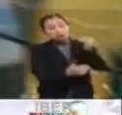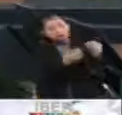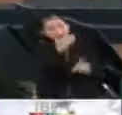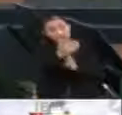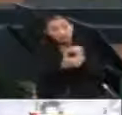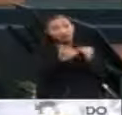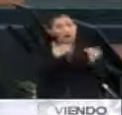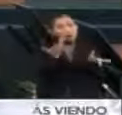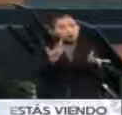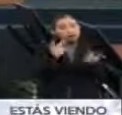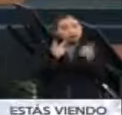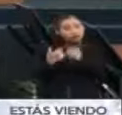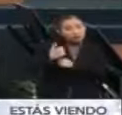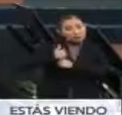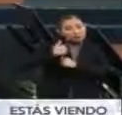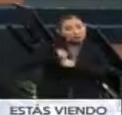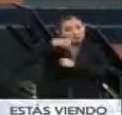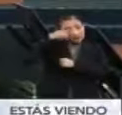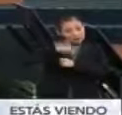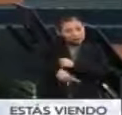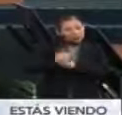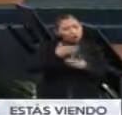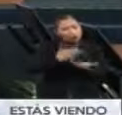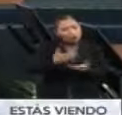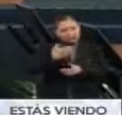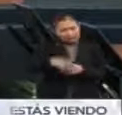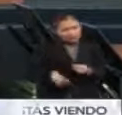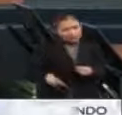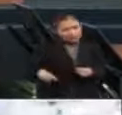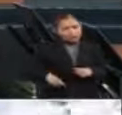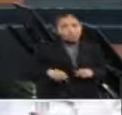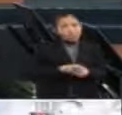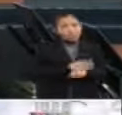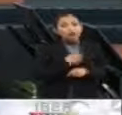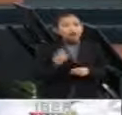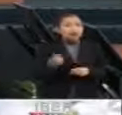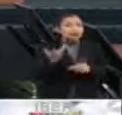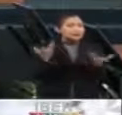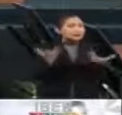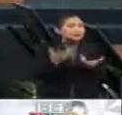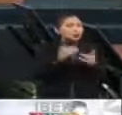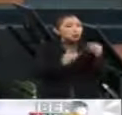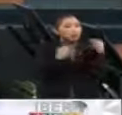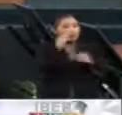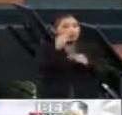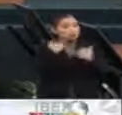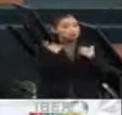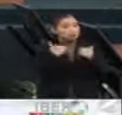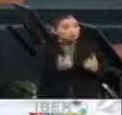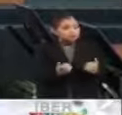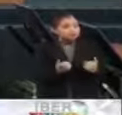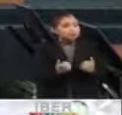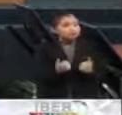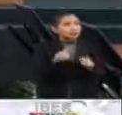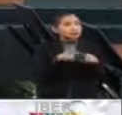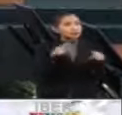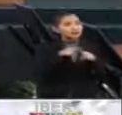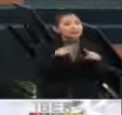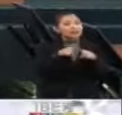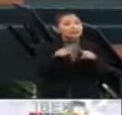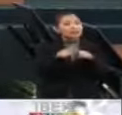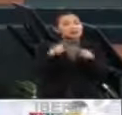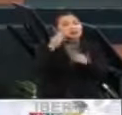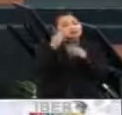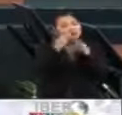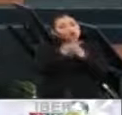de la diplomacia militar mexicana en esta administración, porque se ha logrado un nivel de entendimiento hacia distintas partes del